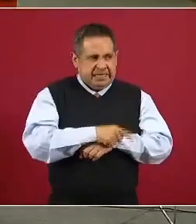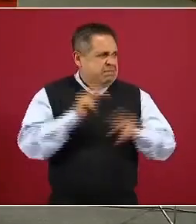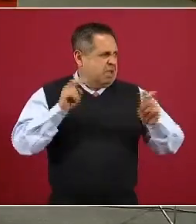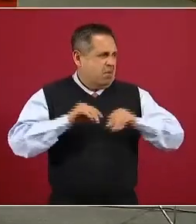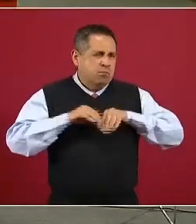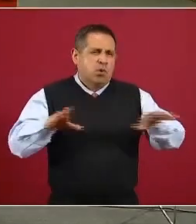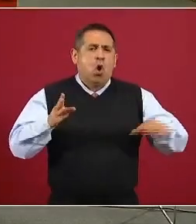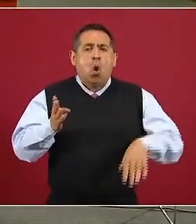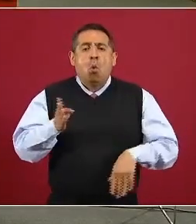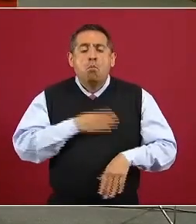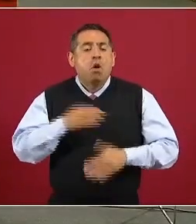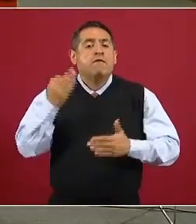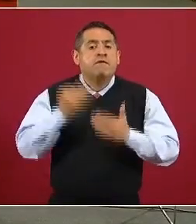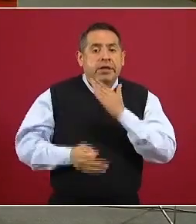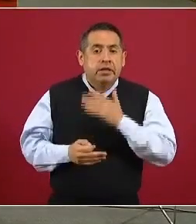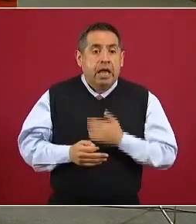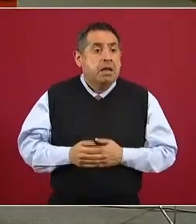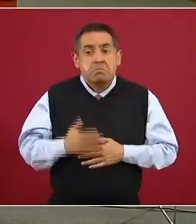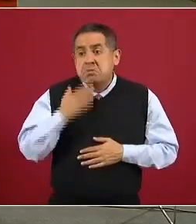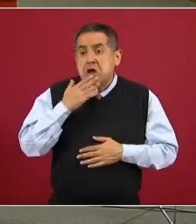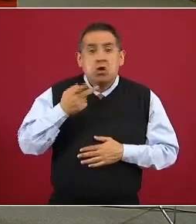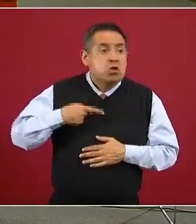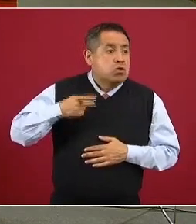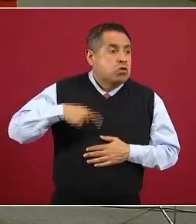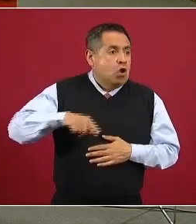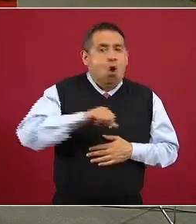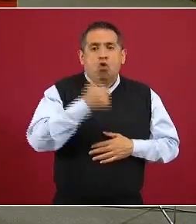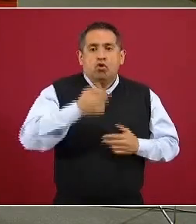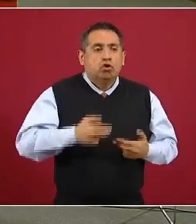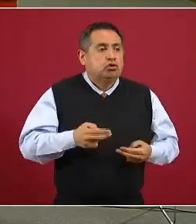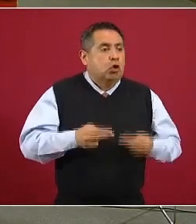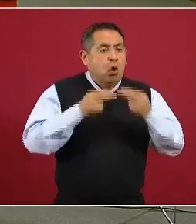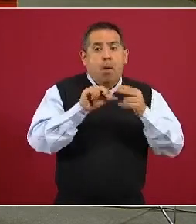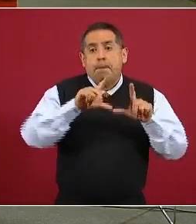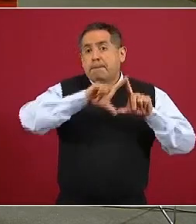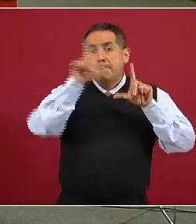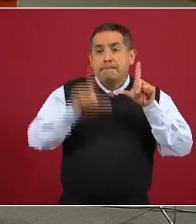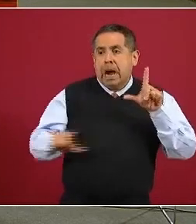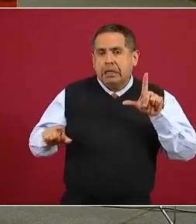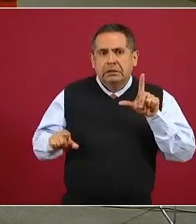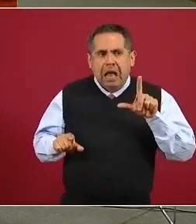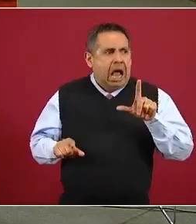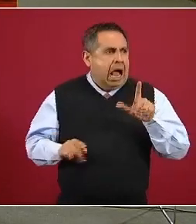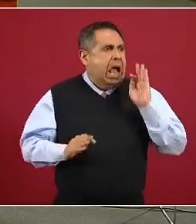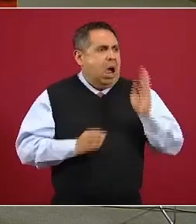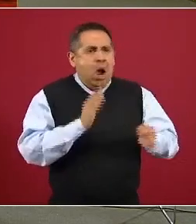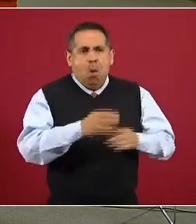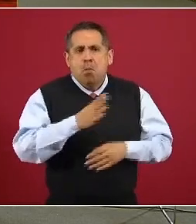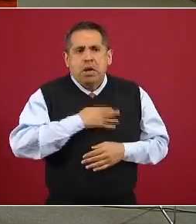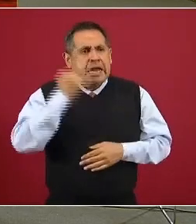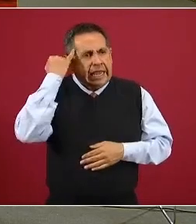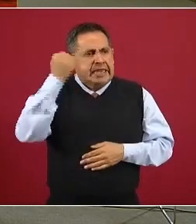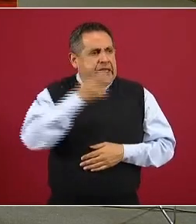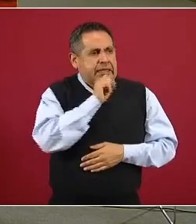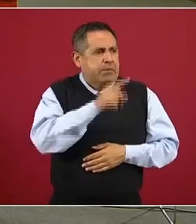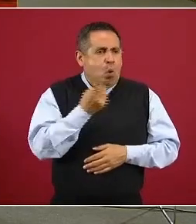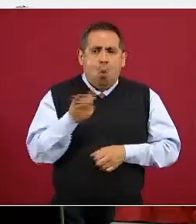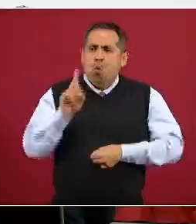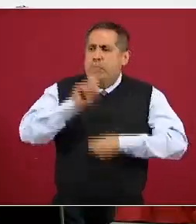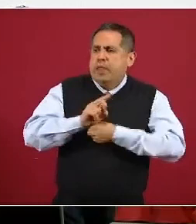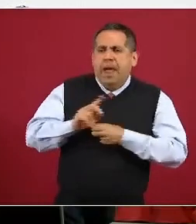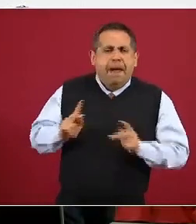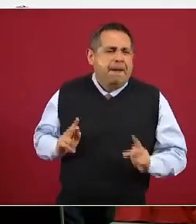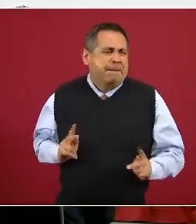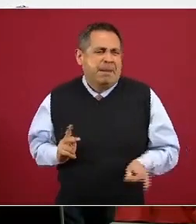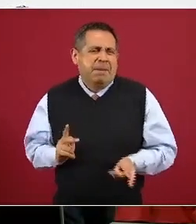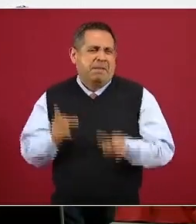Fin, que fue también recibida por el resto de los comerciantes del país, que decidió convertirse en un